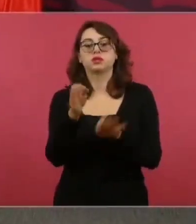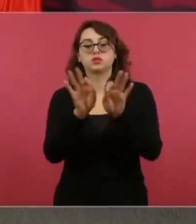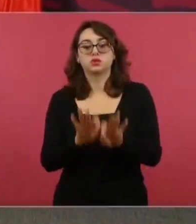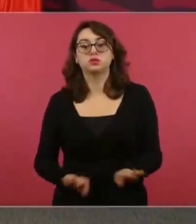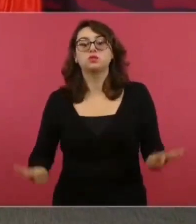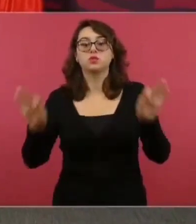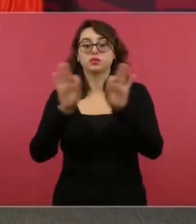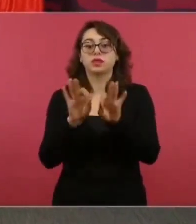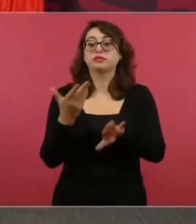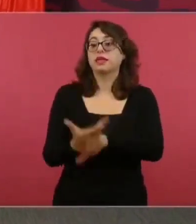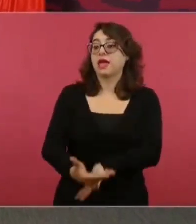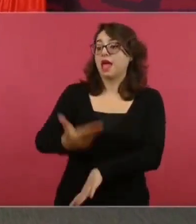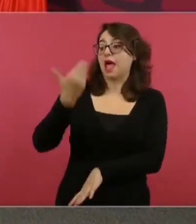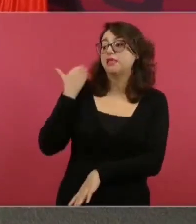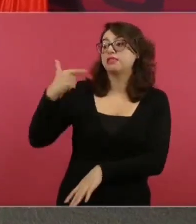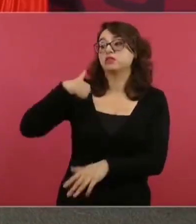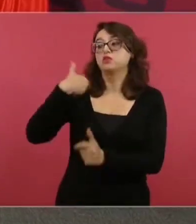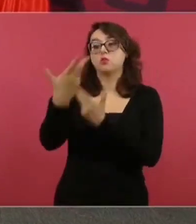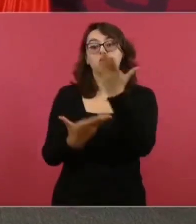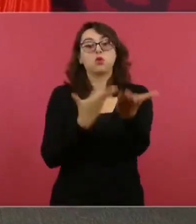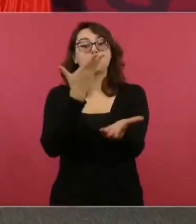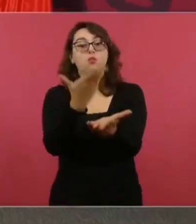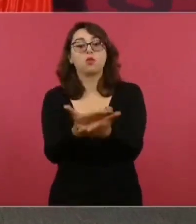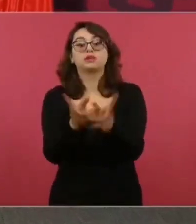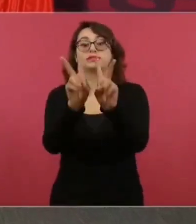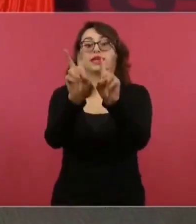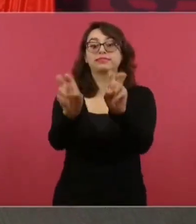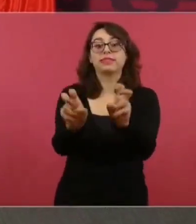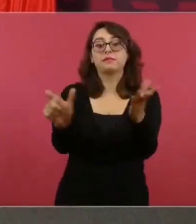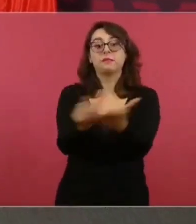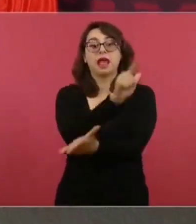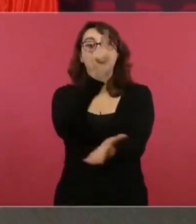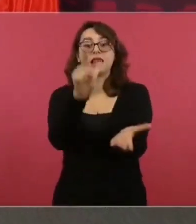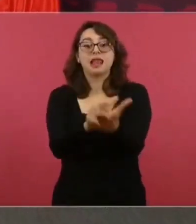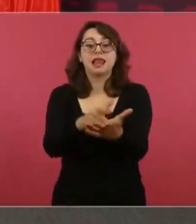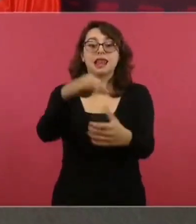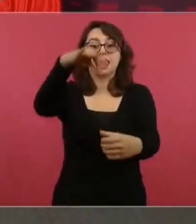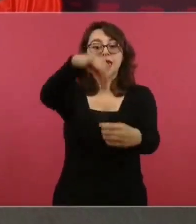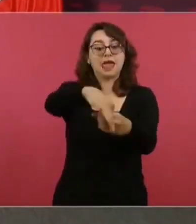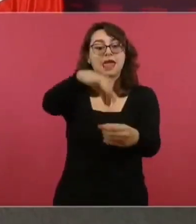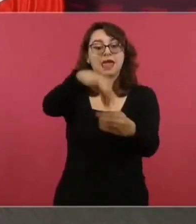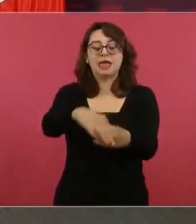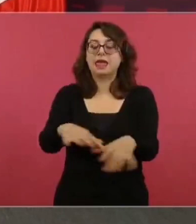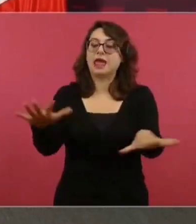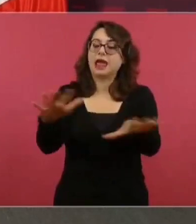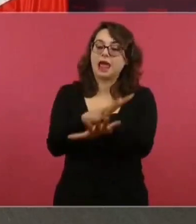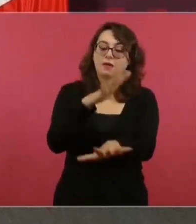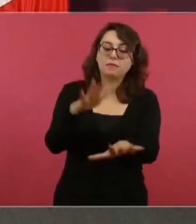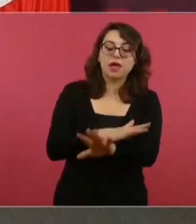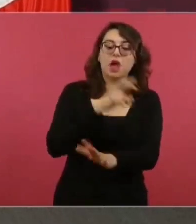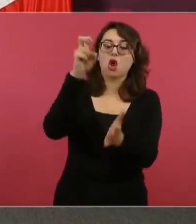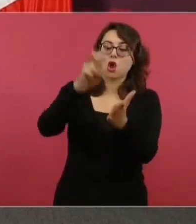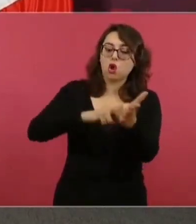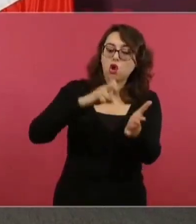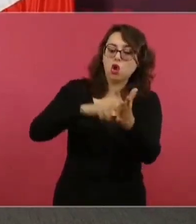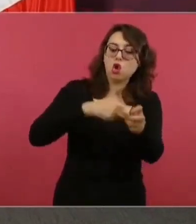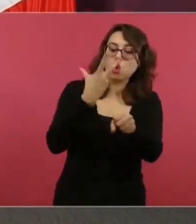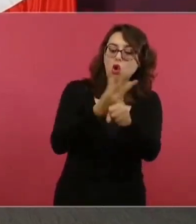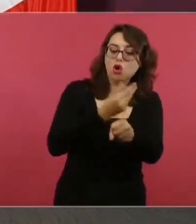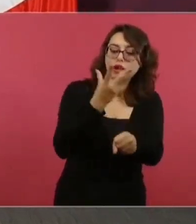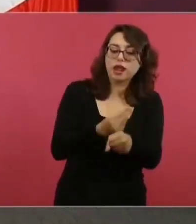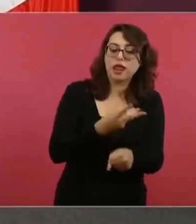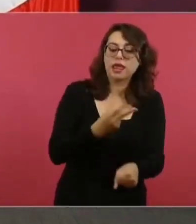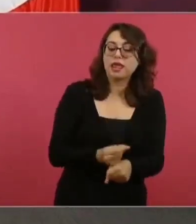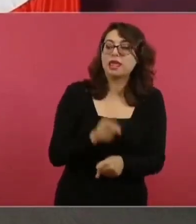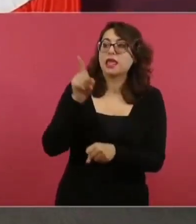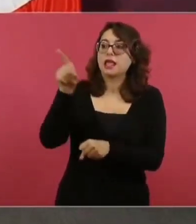que a estos tribunales los elija, a los integrantes de estos tribunales los